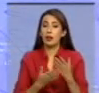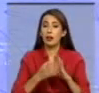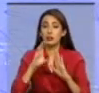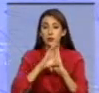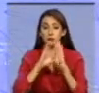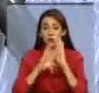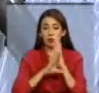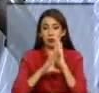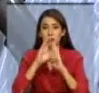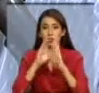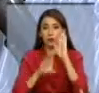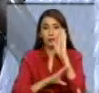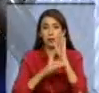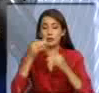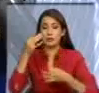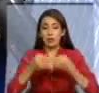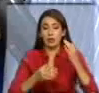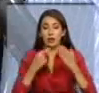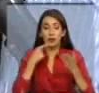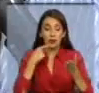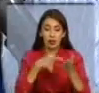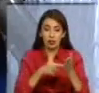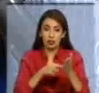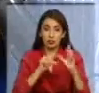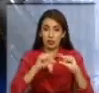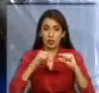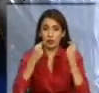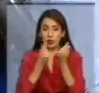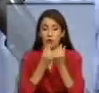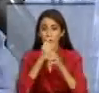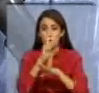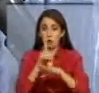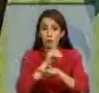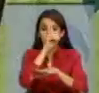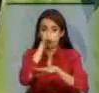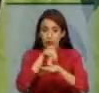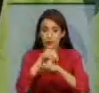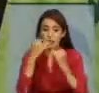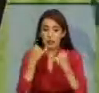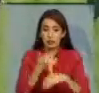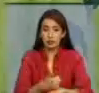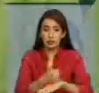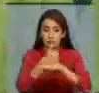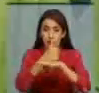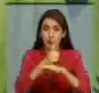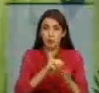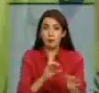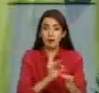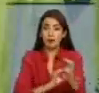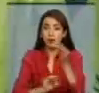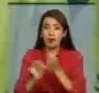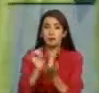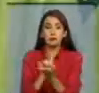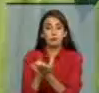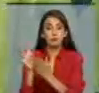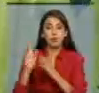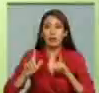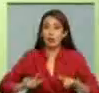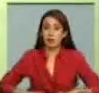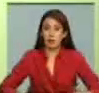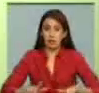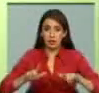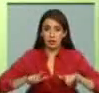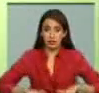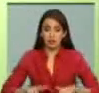dejó sin efecto la decisión tomada por una parte de la directiva nacional de Alianza País de retirar la presidencia del movimiento al mandatario